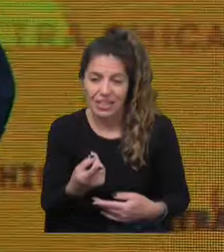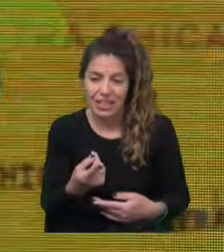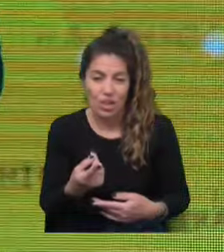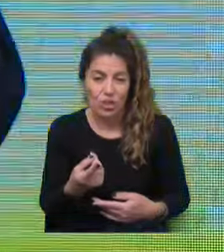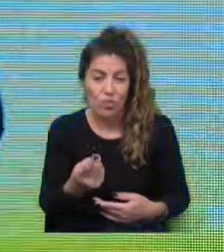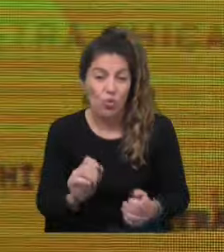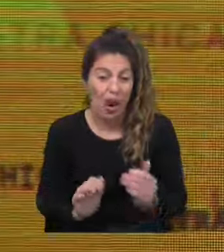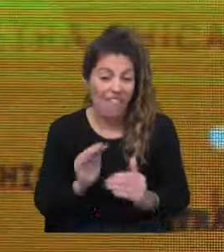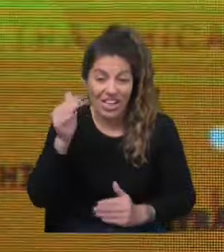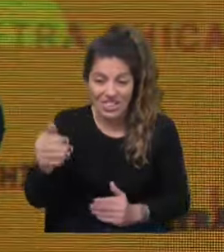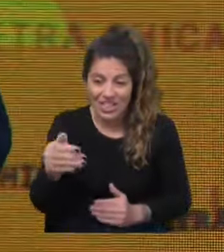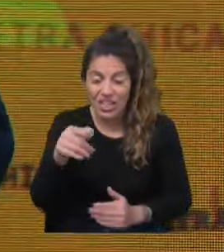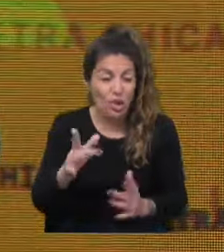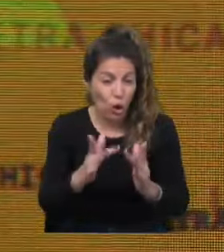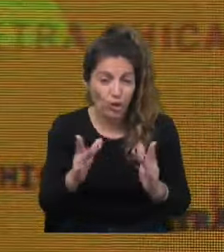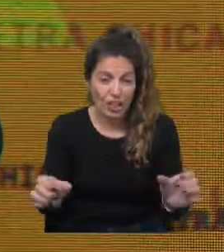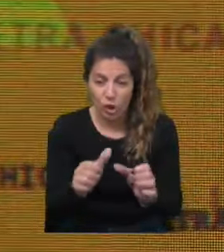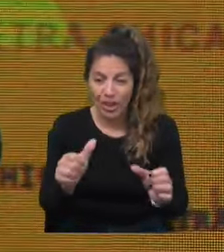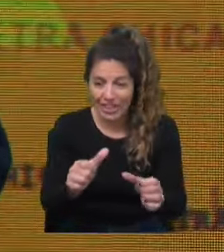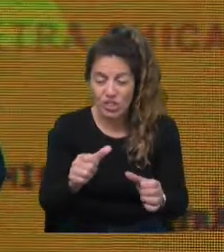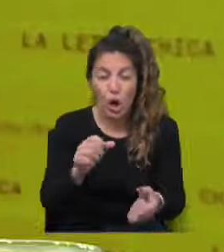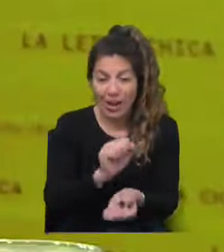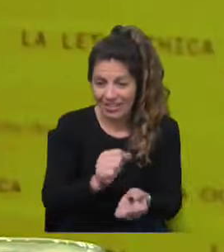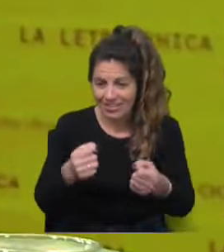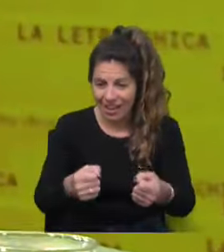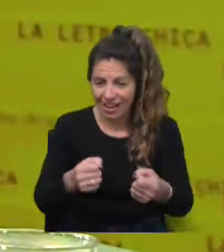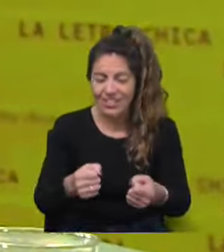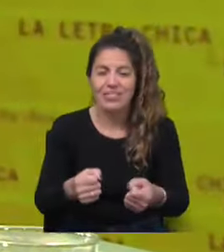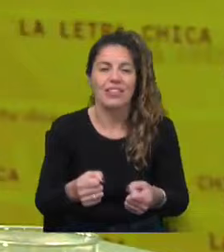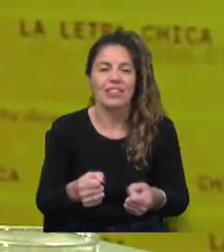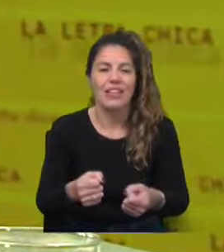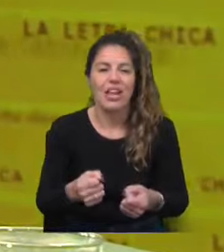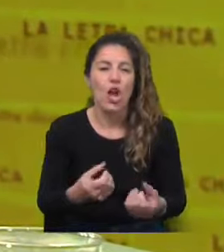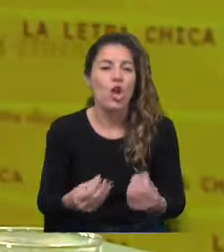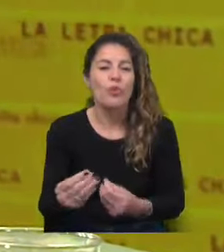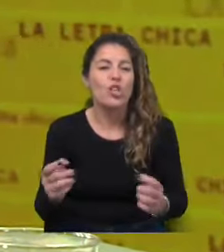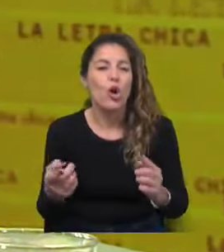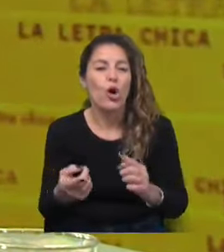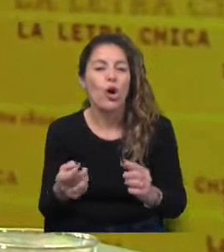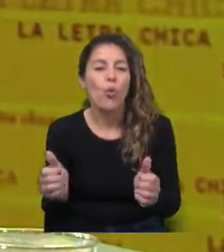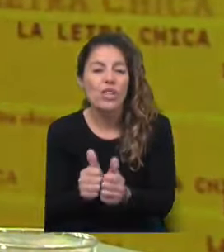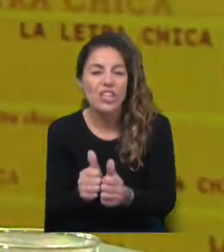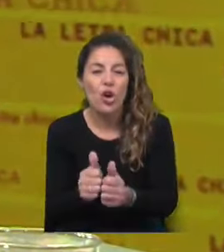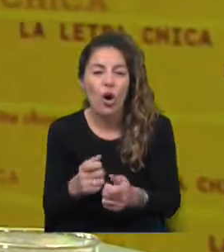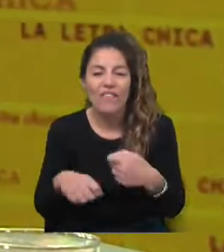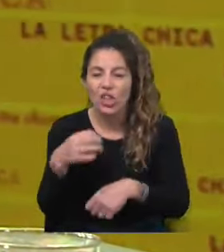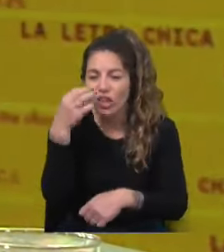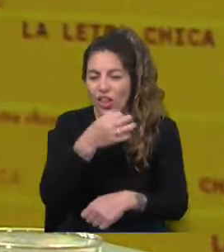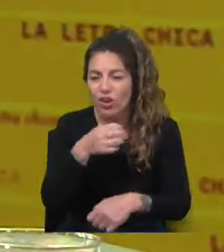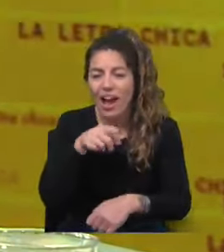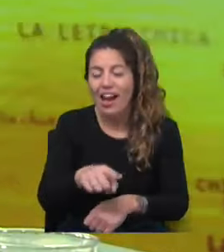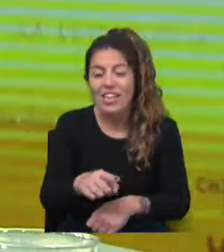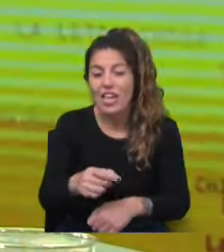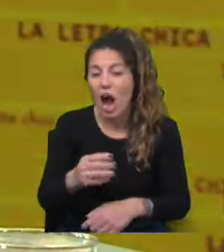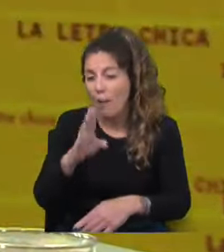su trampolín fue esos contactos que hizo en ese módulo del penal de libertad. Claro, lo pusieron con un narcotraficante y hizo ahí una